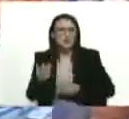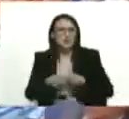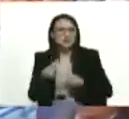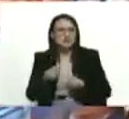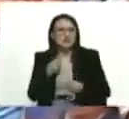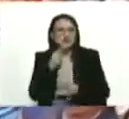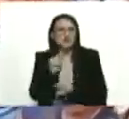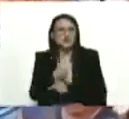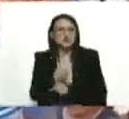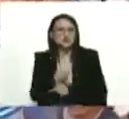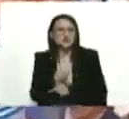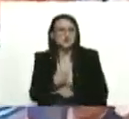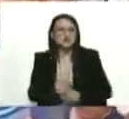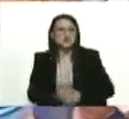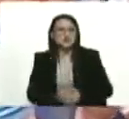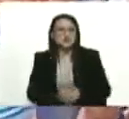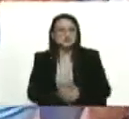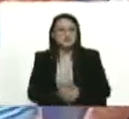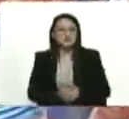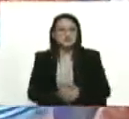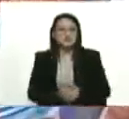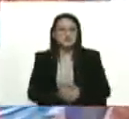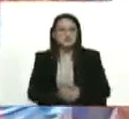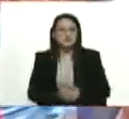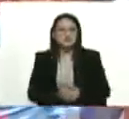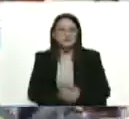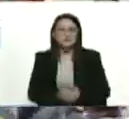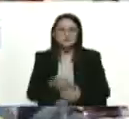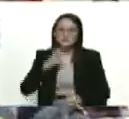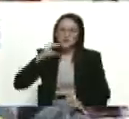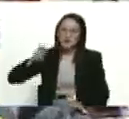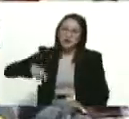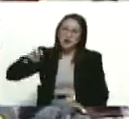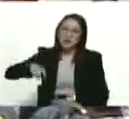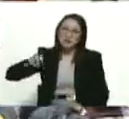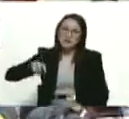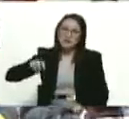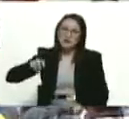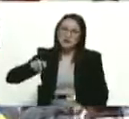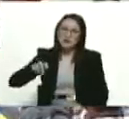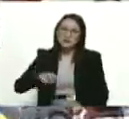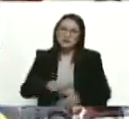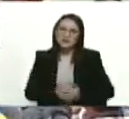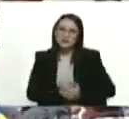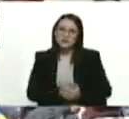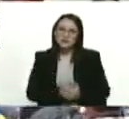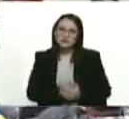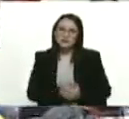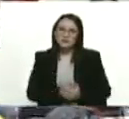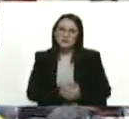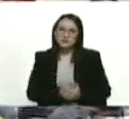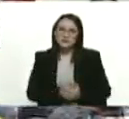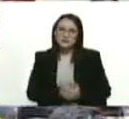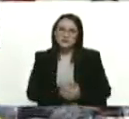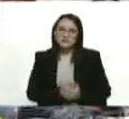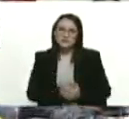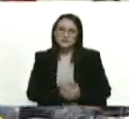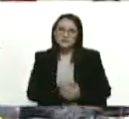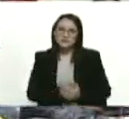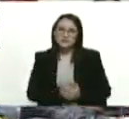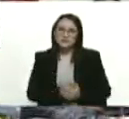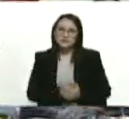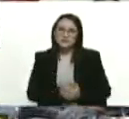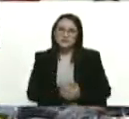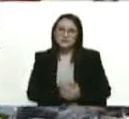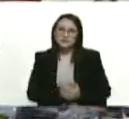les decía yo, fuimos a caminar y uno va caminando y entra inevitablemente a una casa.